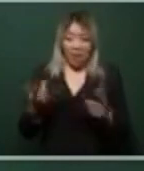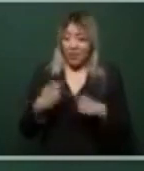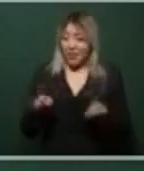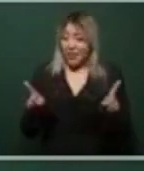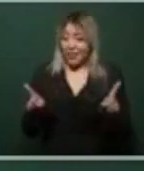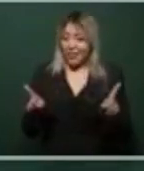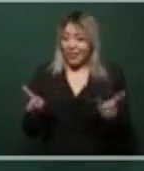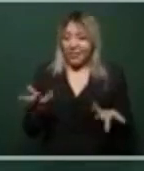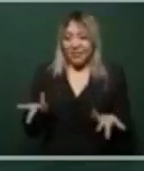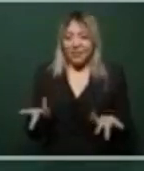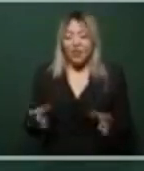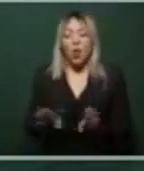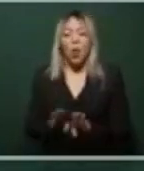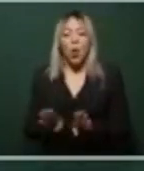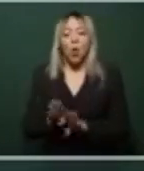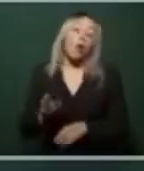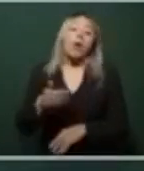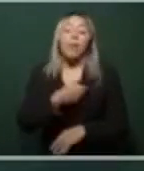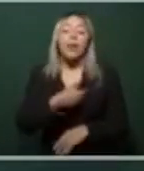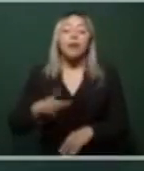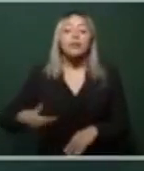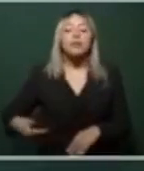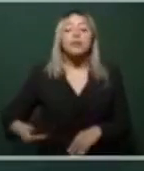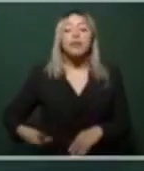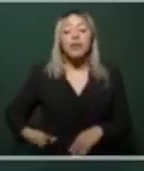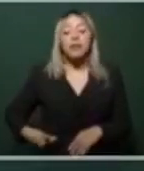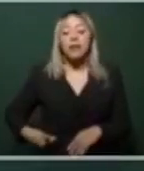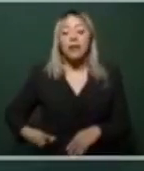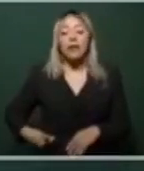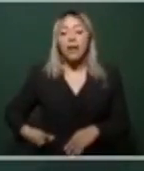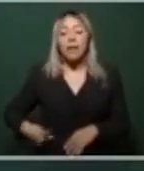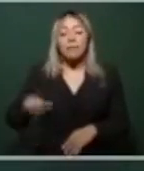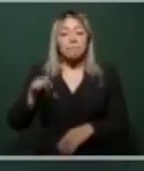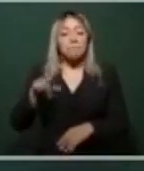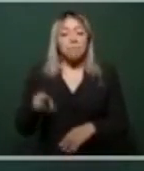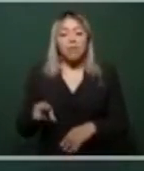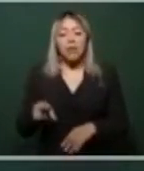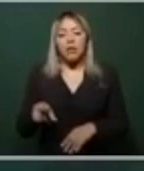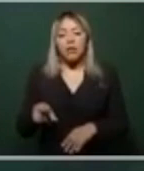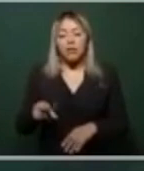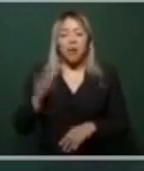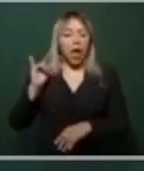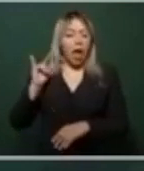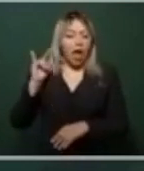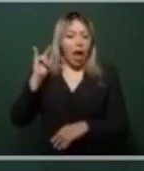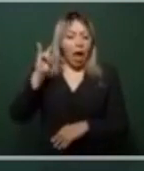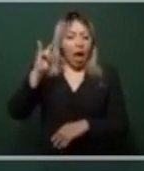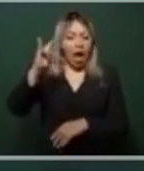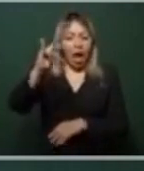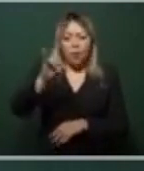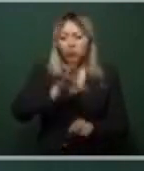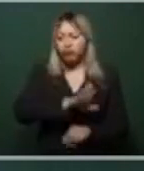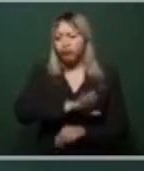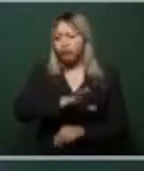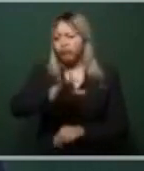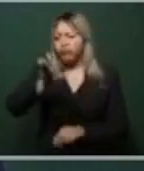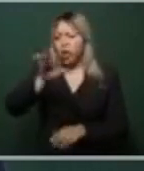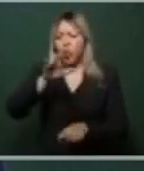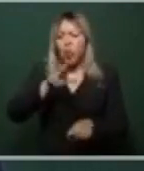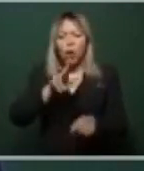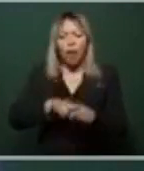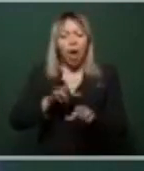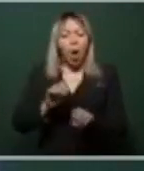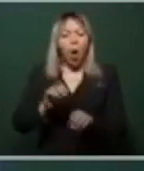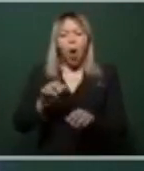cuando se había visto que el presidente se transportara en aviones de línea o por